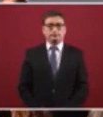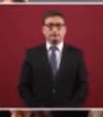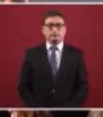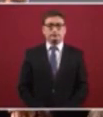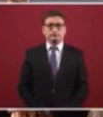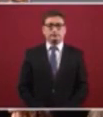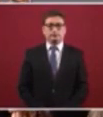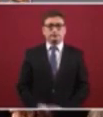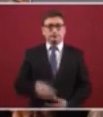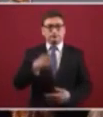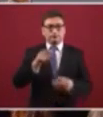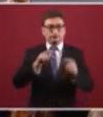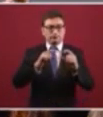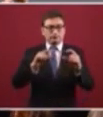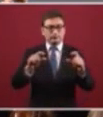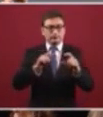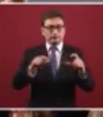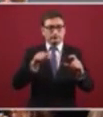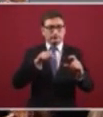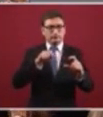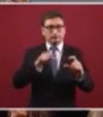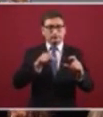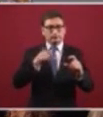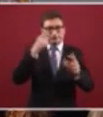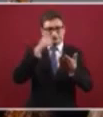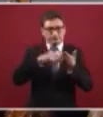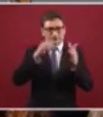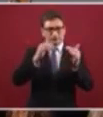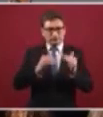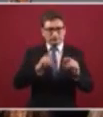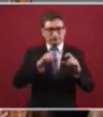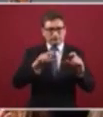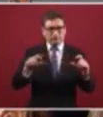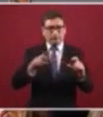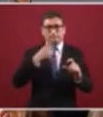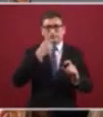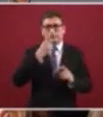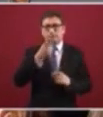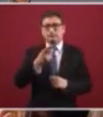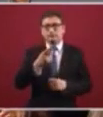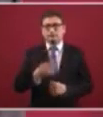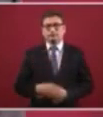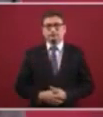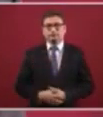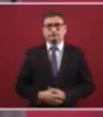Hay un párrafo, yo creo que es el que sigue. Nos dice que